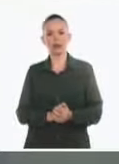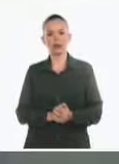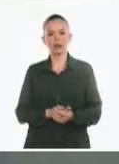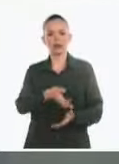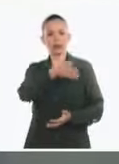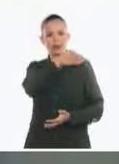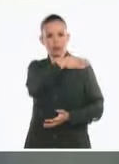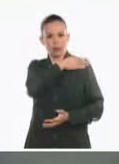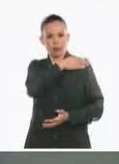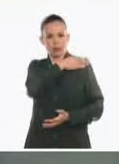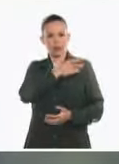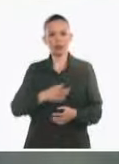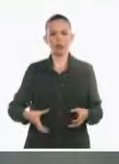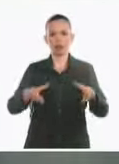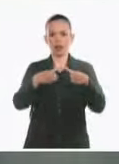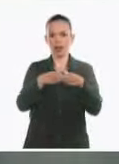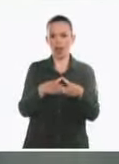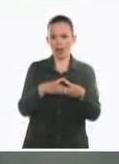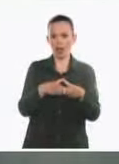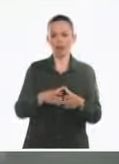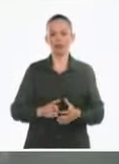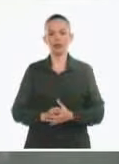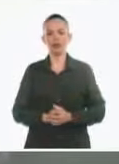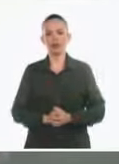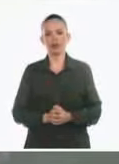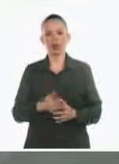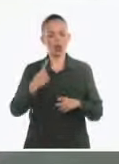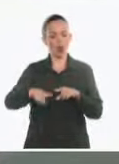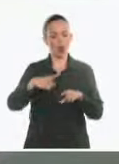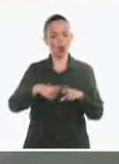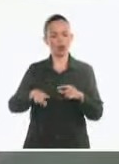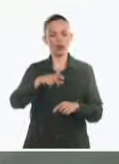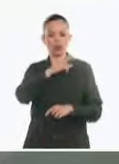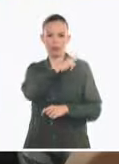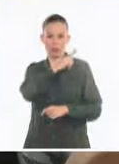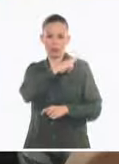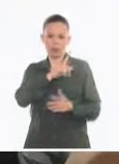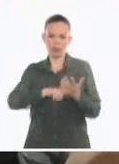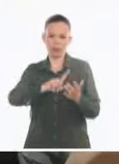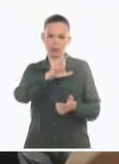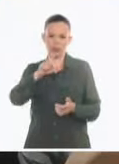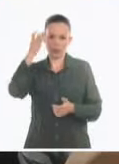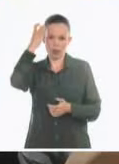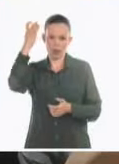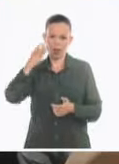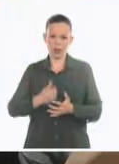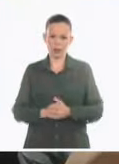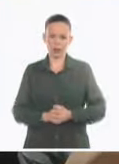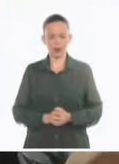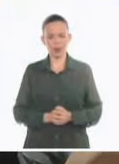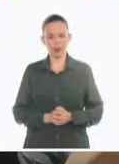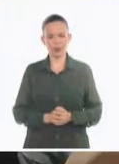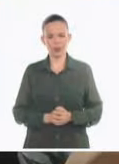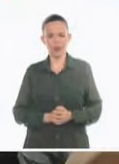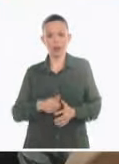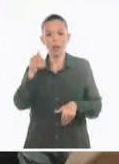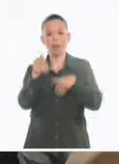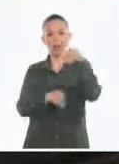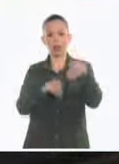Ester Puebla TT entre otros dirigentes del partido y el gobierno con la presencia de casi